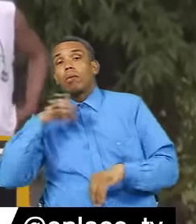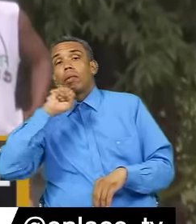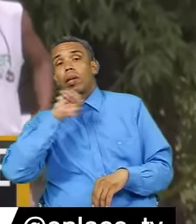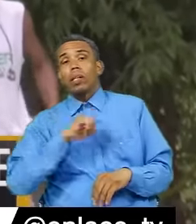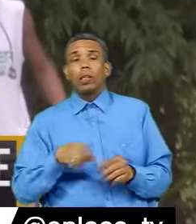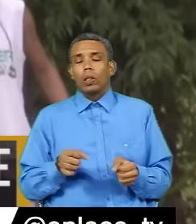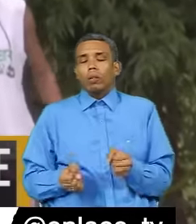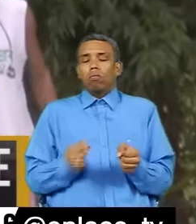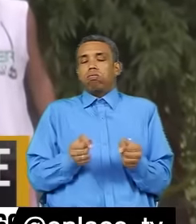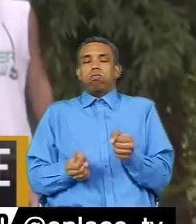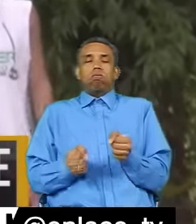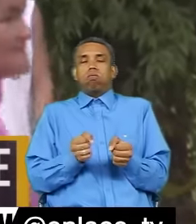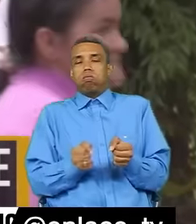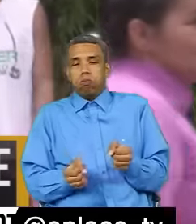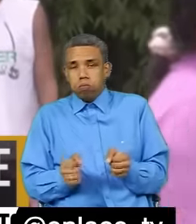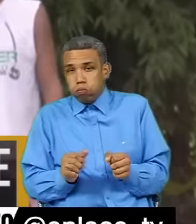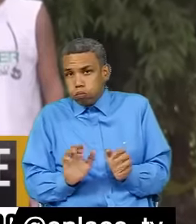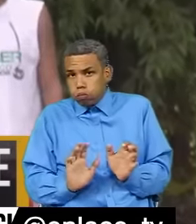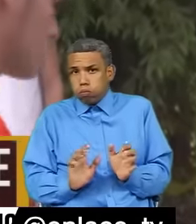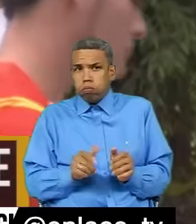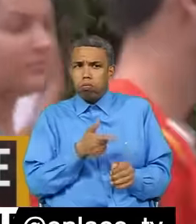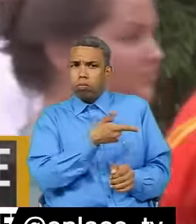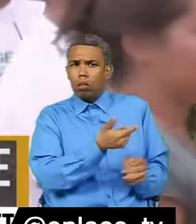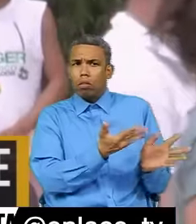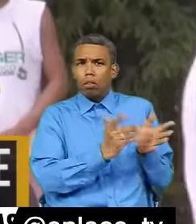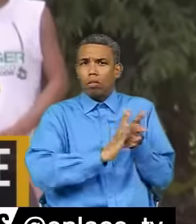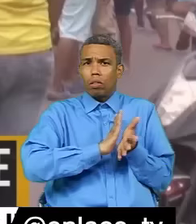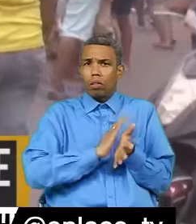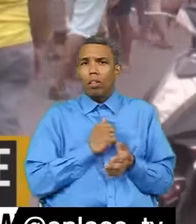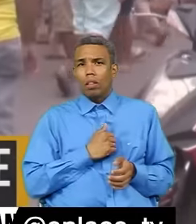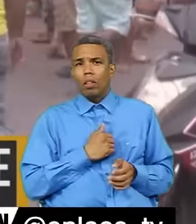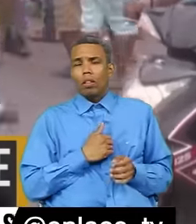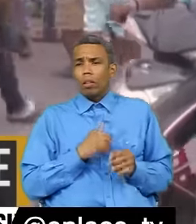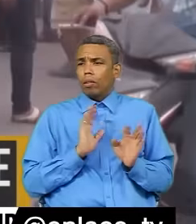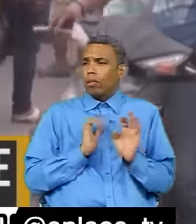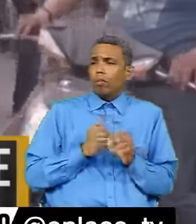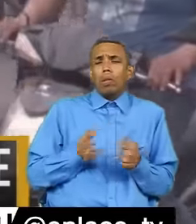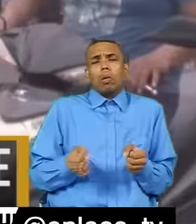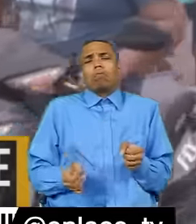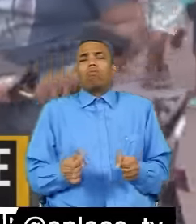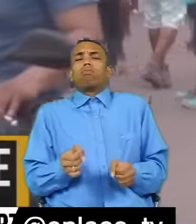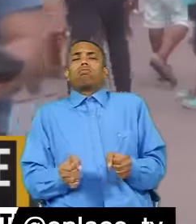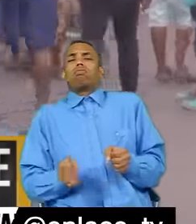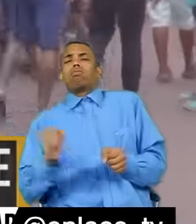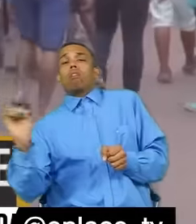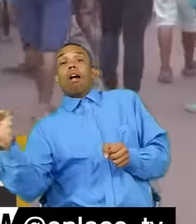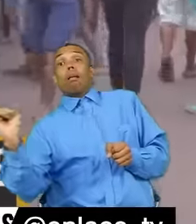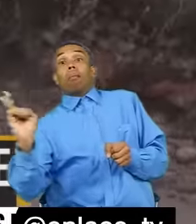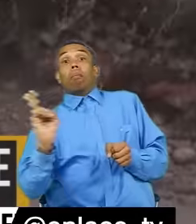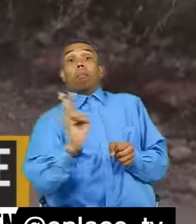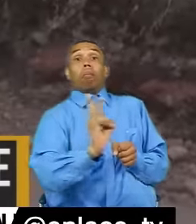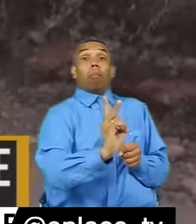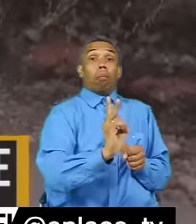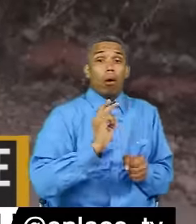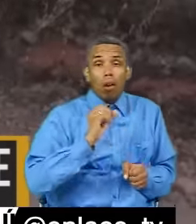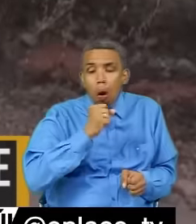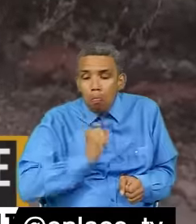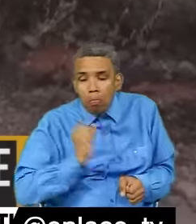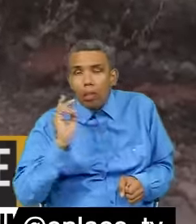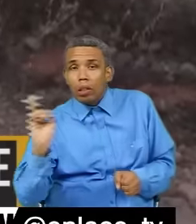reporte que tengo inicial es de que dos personas salen a la vía y pues el conductor no tiene tiempo para